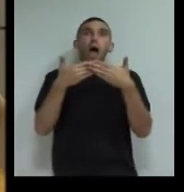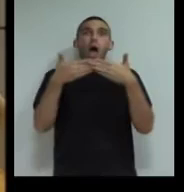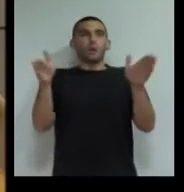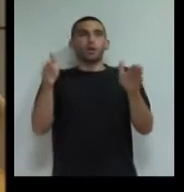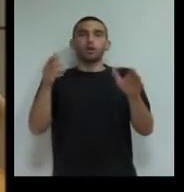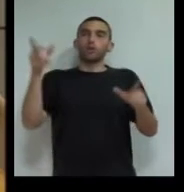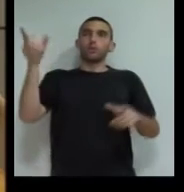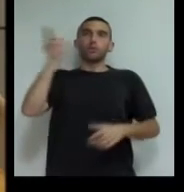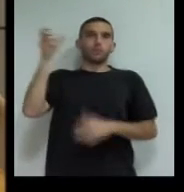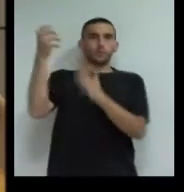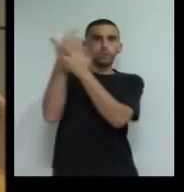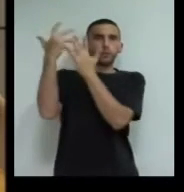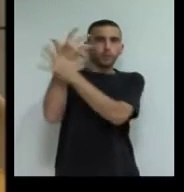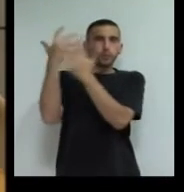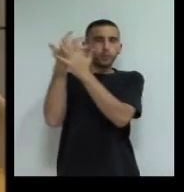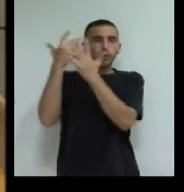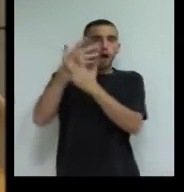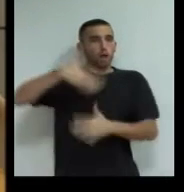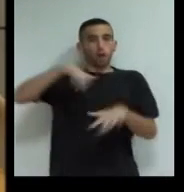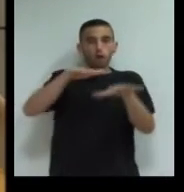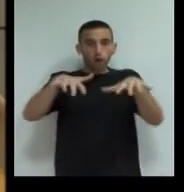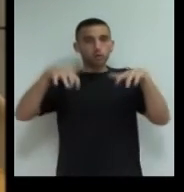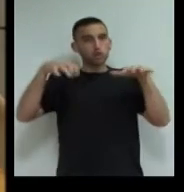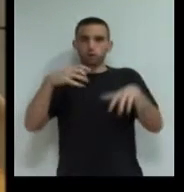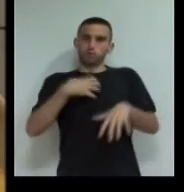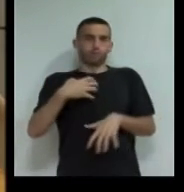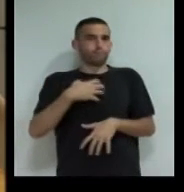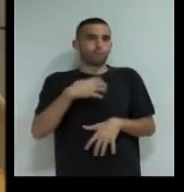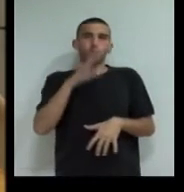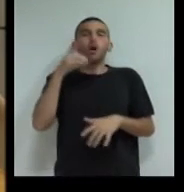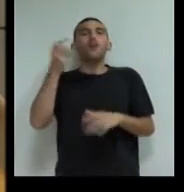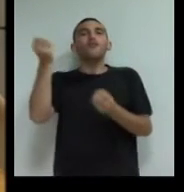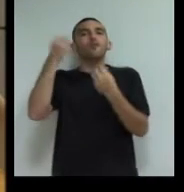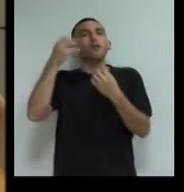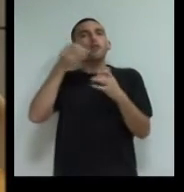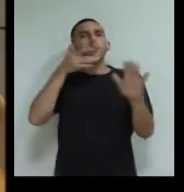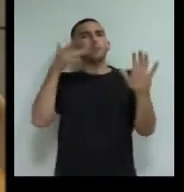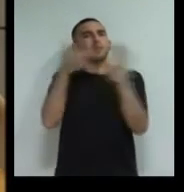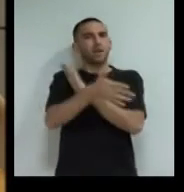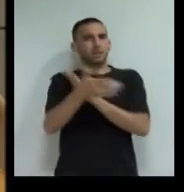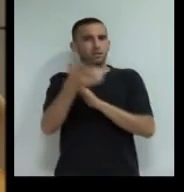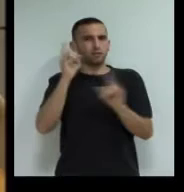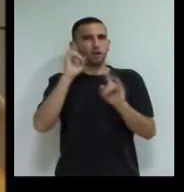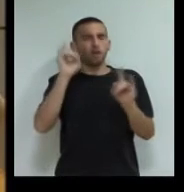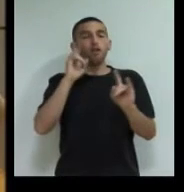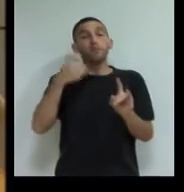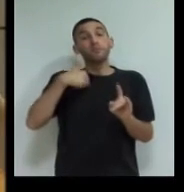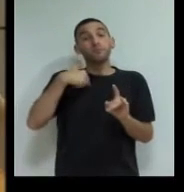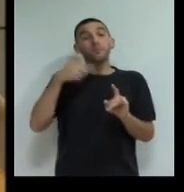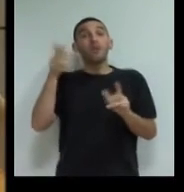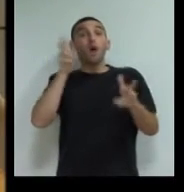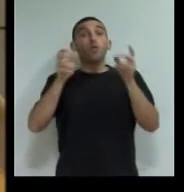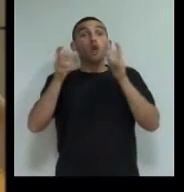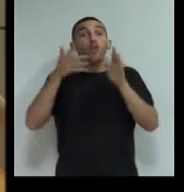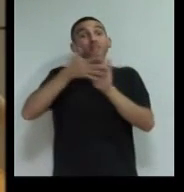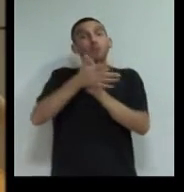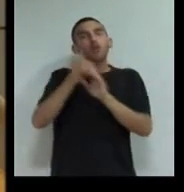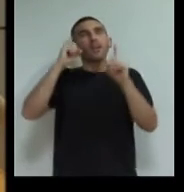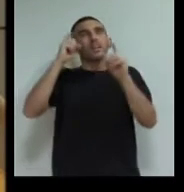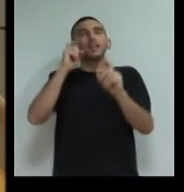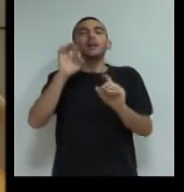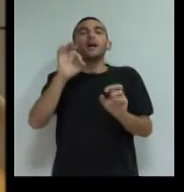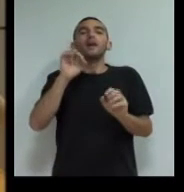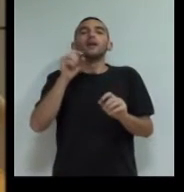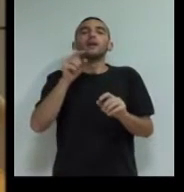información permanente de sonido y además que está... intentamos en la audiodescripción utilizar aquellos espacios en los que no hablan, pero claro, en